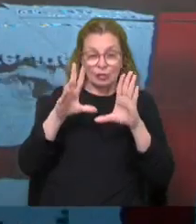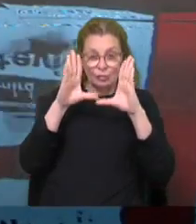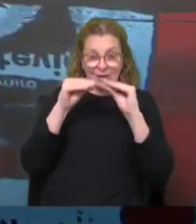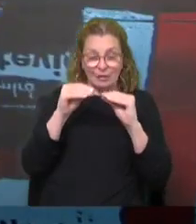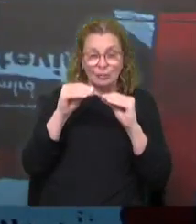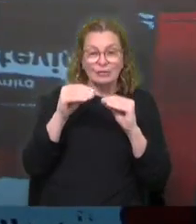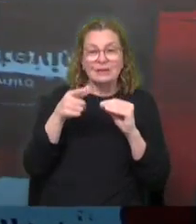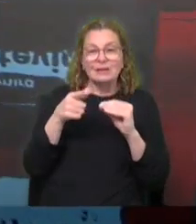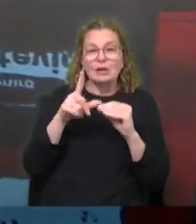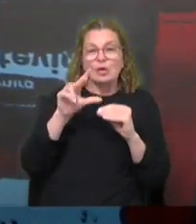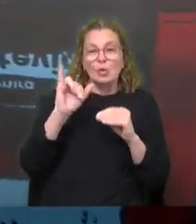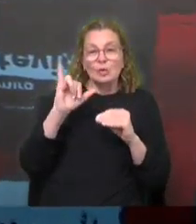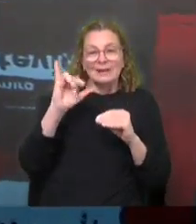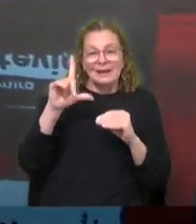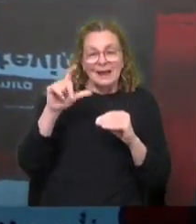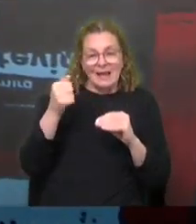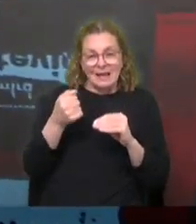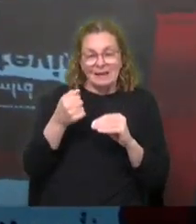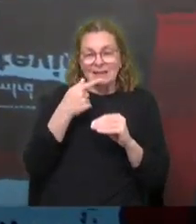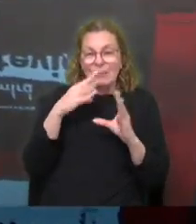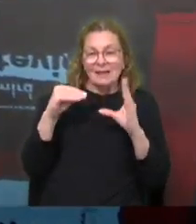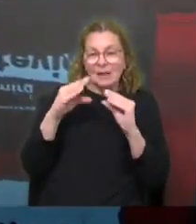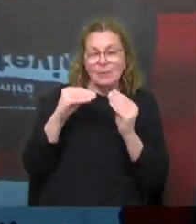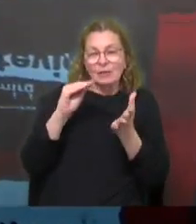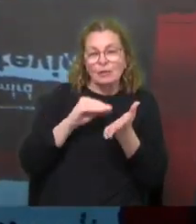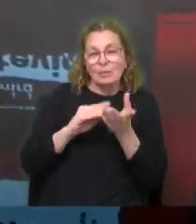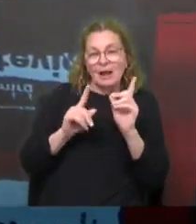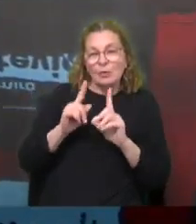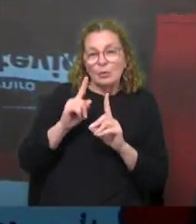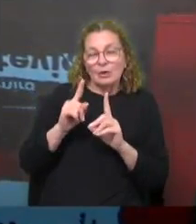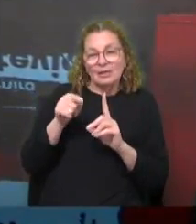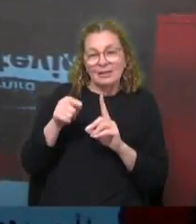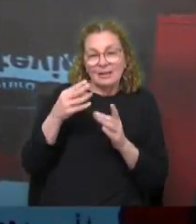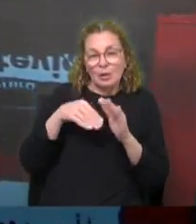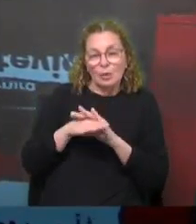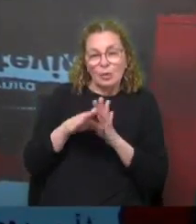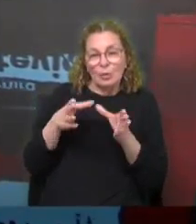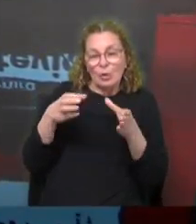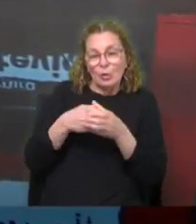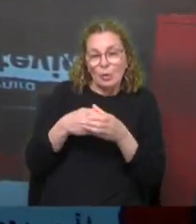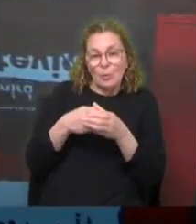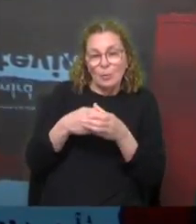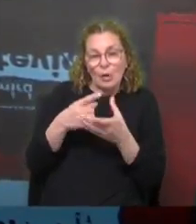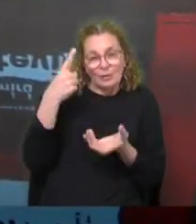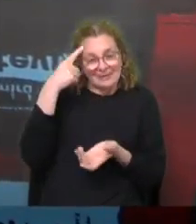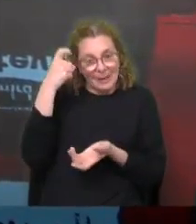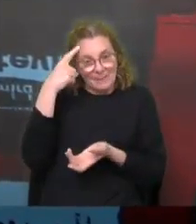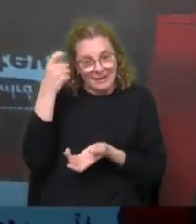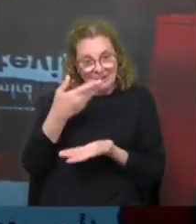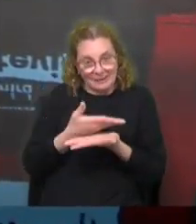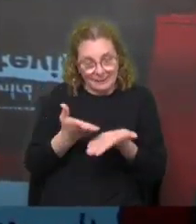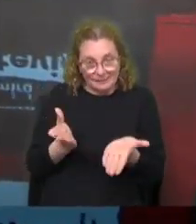Entonces Lucila va a estar conversando con algunos de los integrantes de este espectáculo y de esta experiencia,